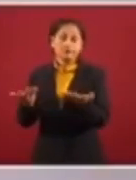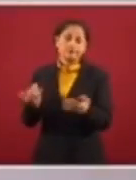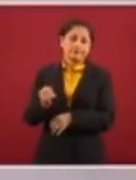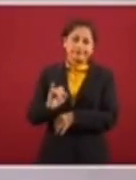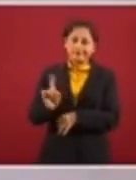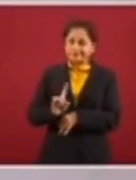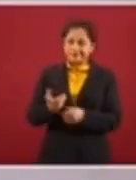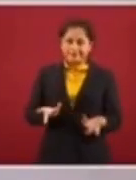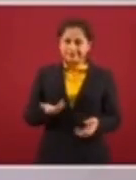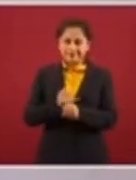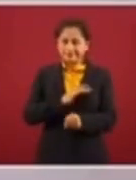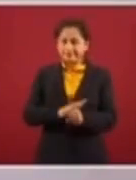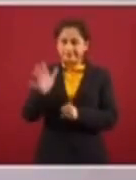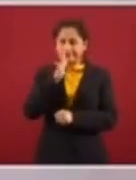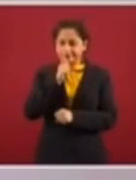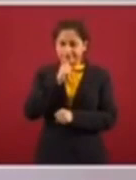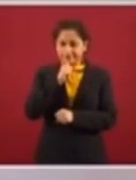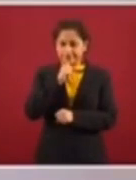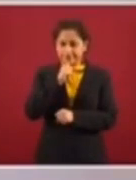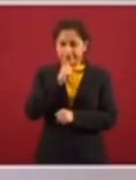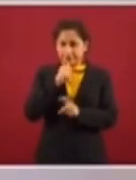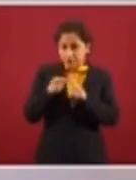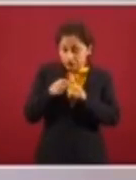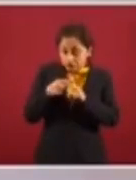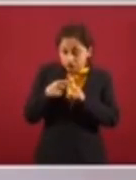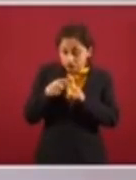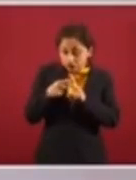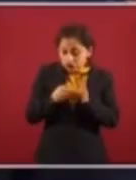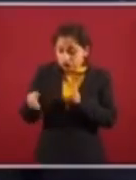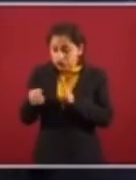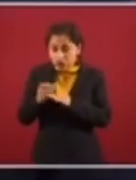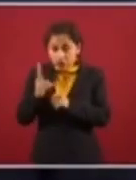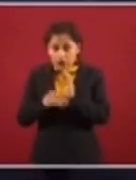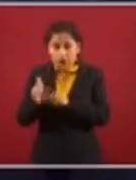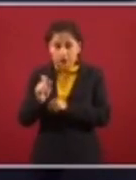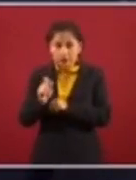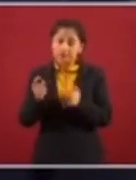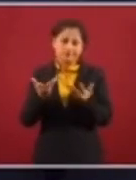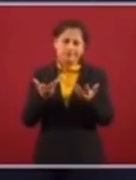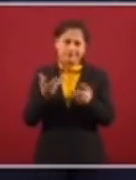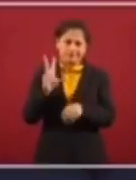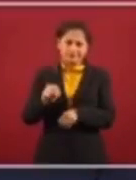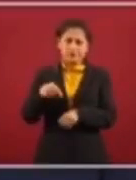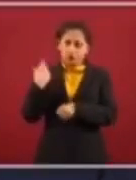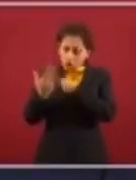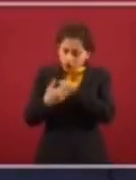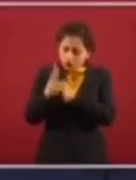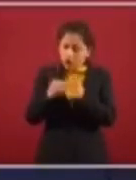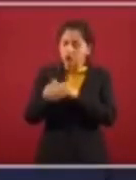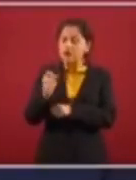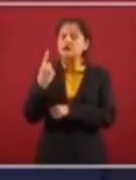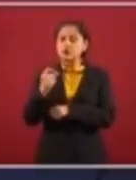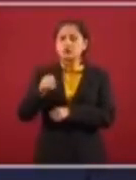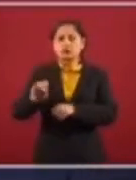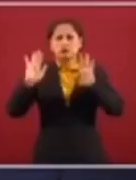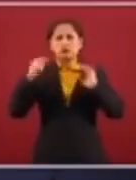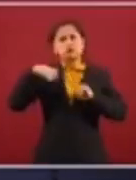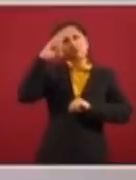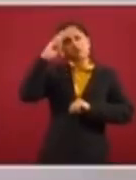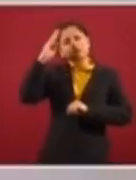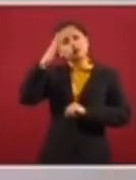Sí, no, se hace el pronóstico para el 21. No, es cómo va